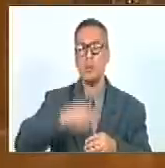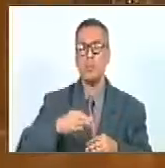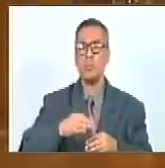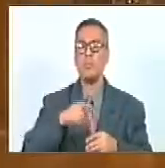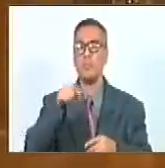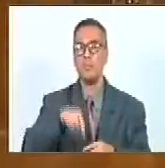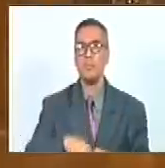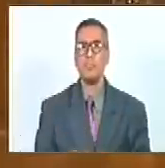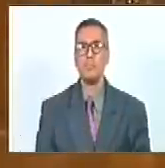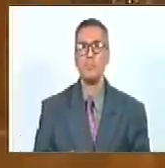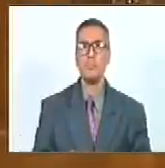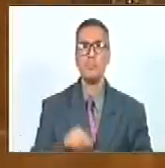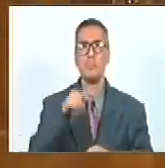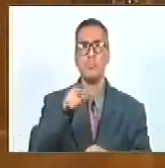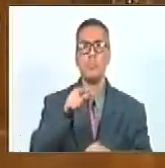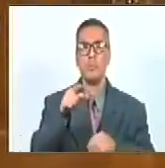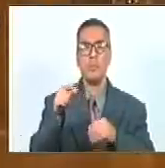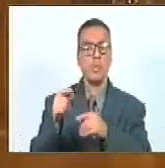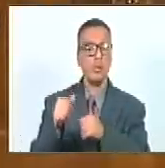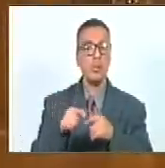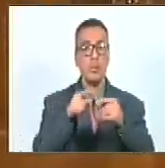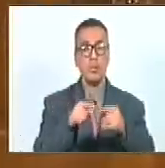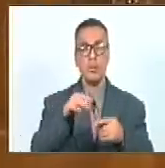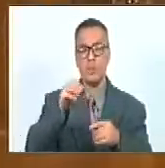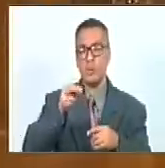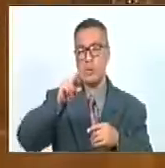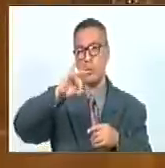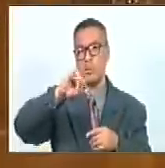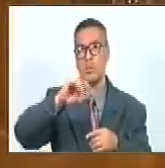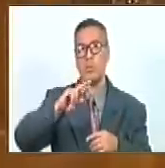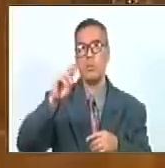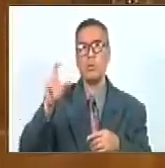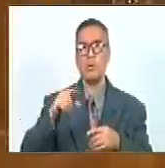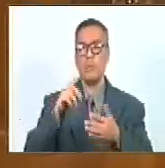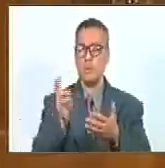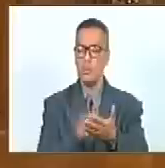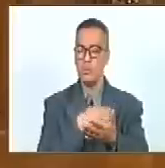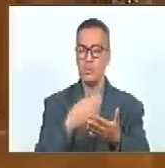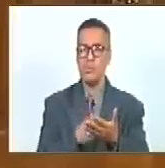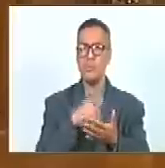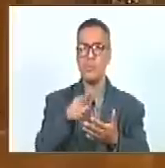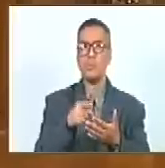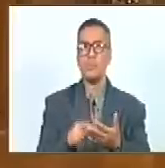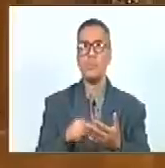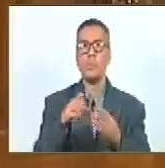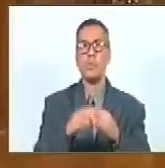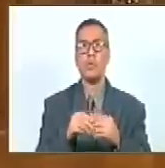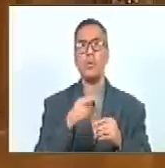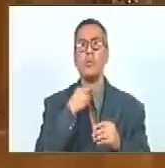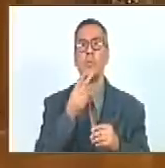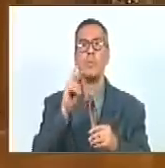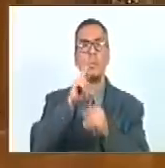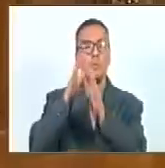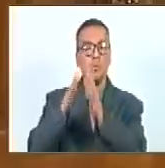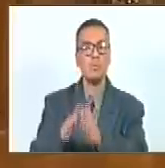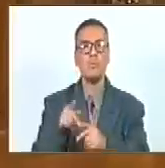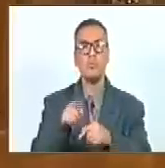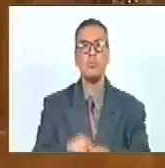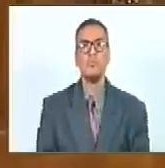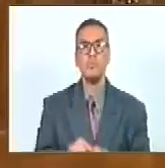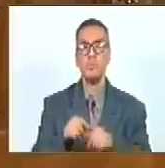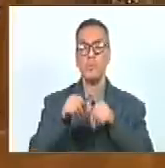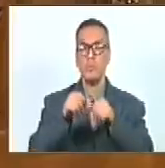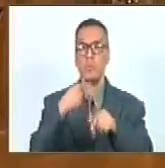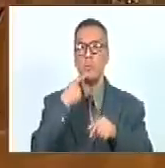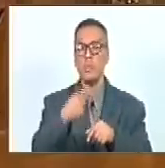Amén. El economista Alberto Adriani, en su libro La voz venezolanista, señala